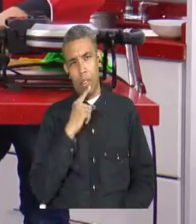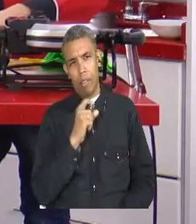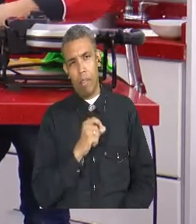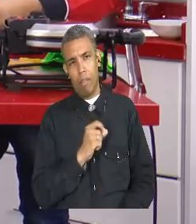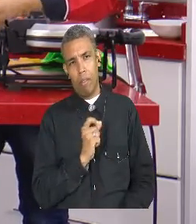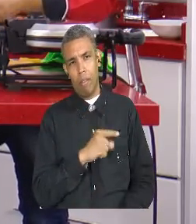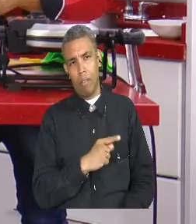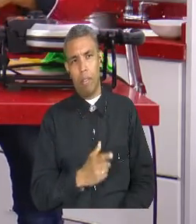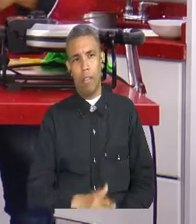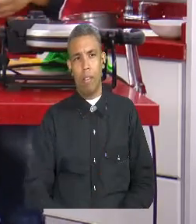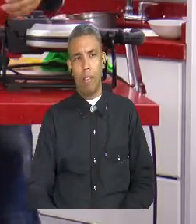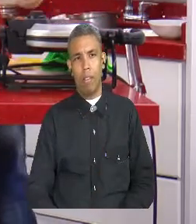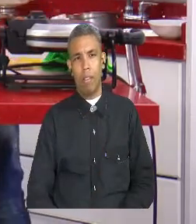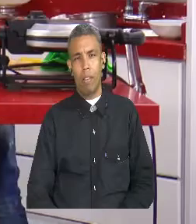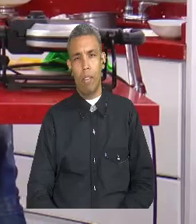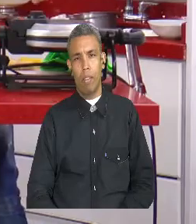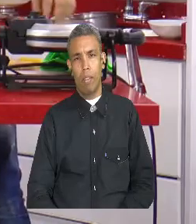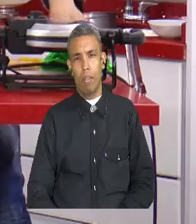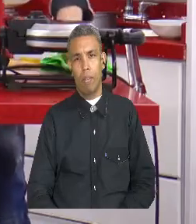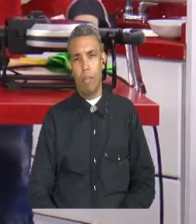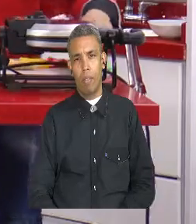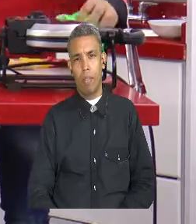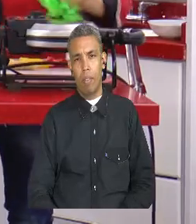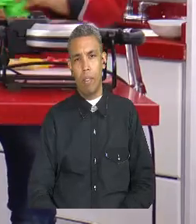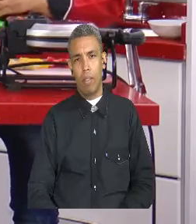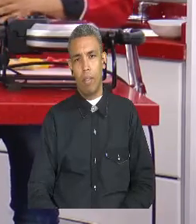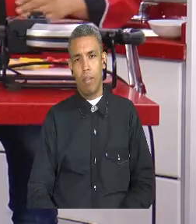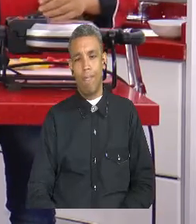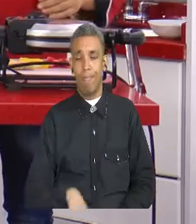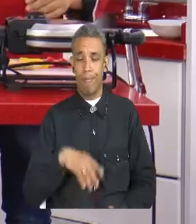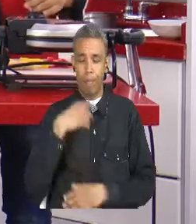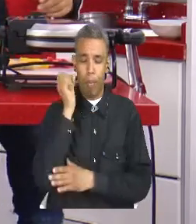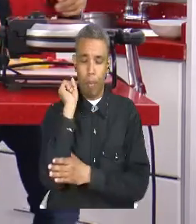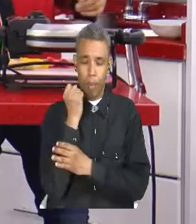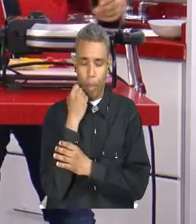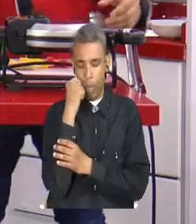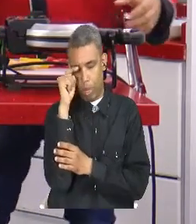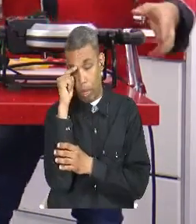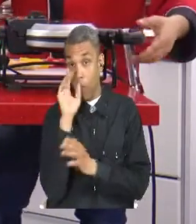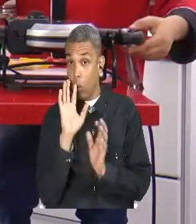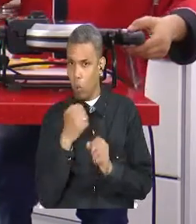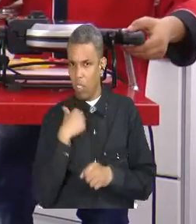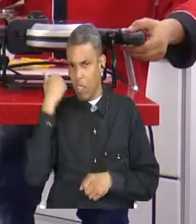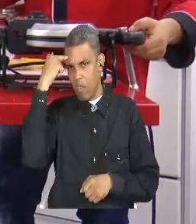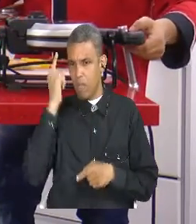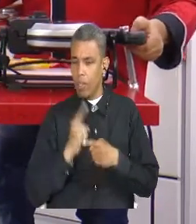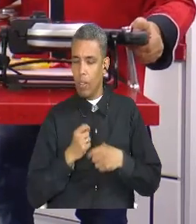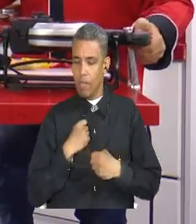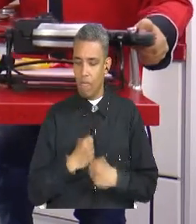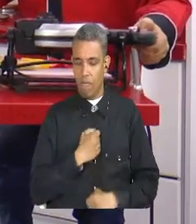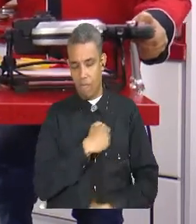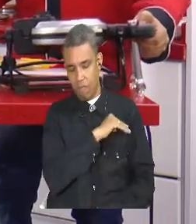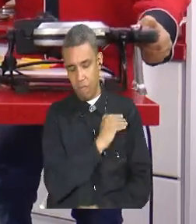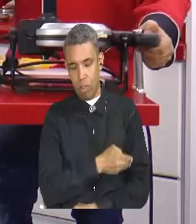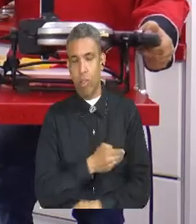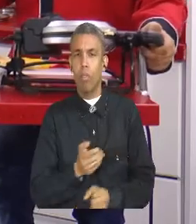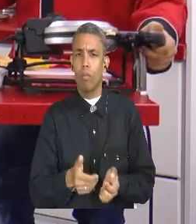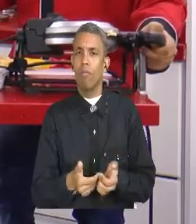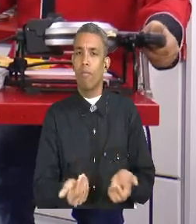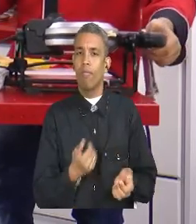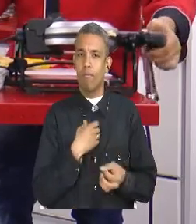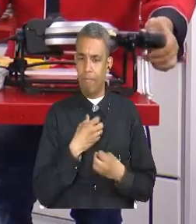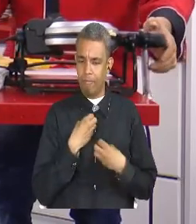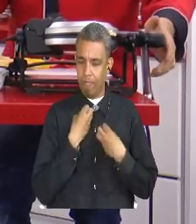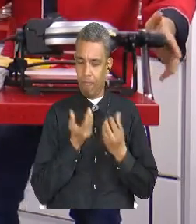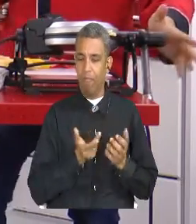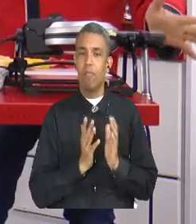sus debilidades, pero también cuáles son sus fortalezas, porque uno tiene que hablar de lo negativo, pero resaltando más lo positivo, ¿no? Entonces, cuéntele a Barranca Bermeja